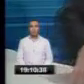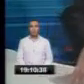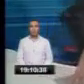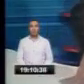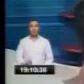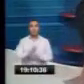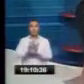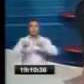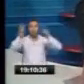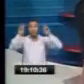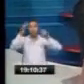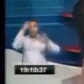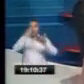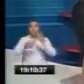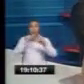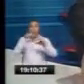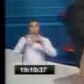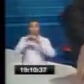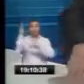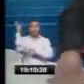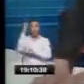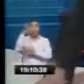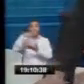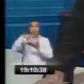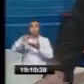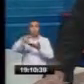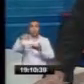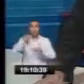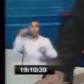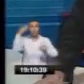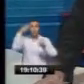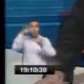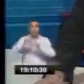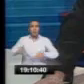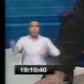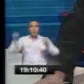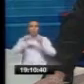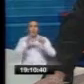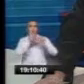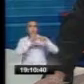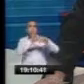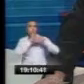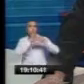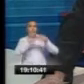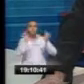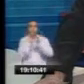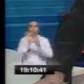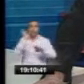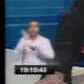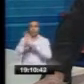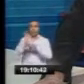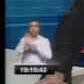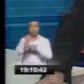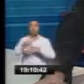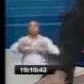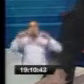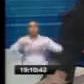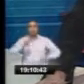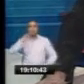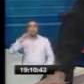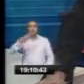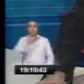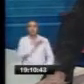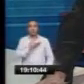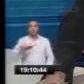Y cambiamos de tema, amigos, porque el Banco Europeo de Inversiones tiene la intención de ampliar la cooperación financiera con Ecuador. Así lo confirmó su